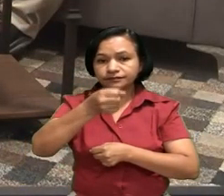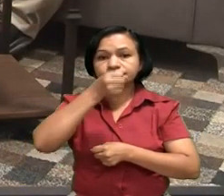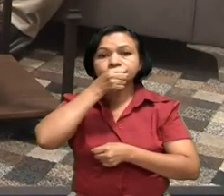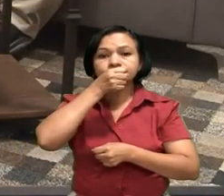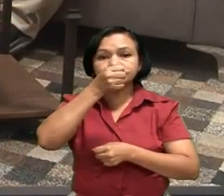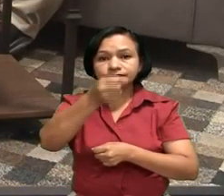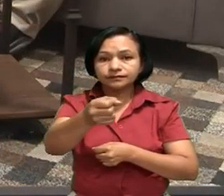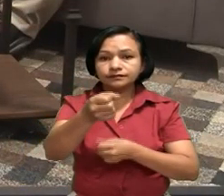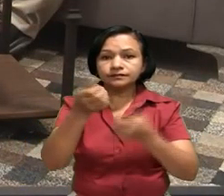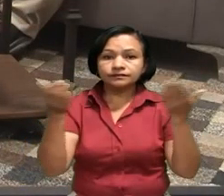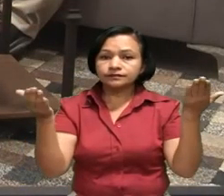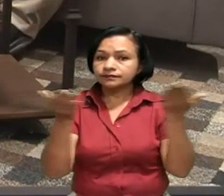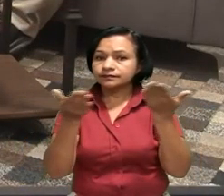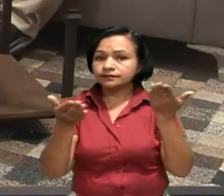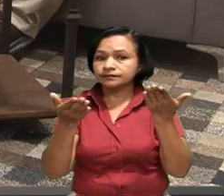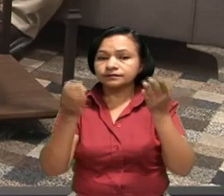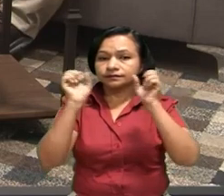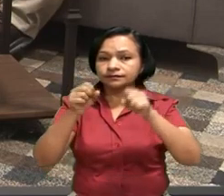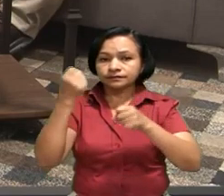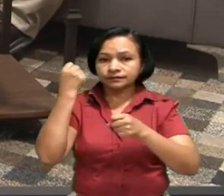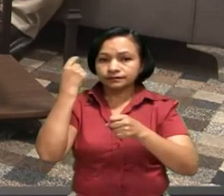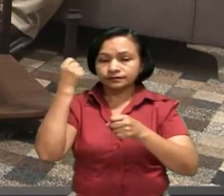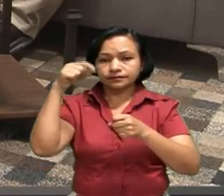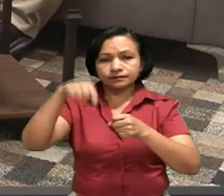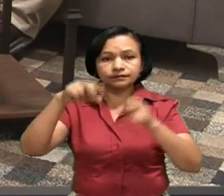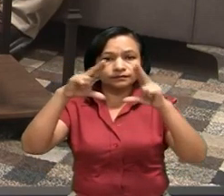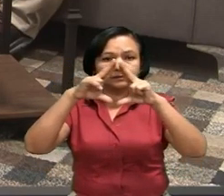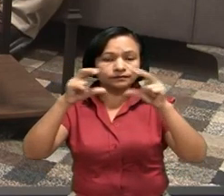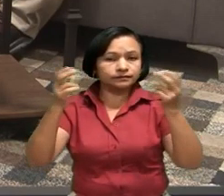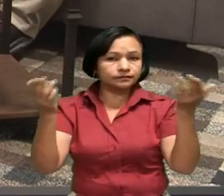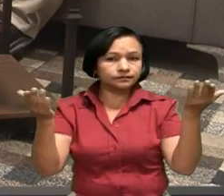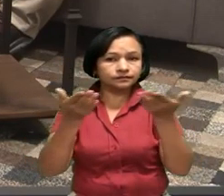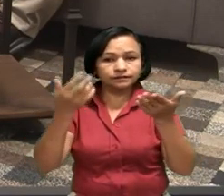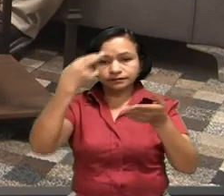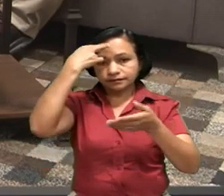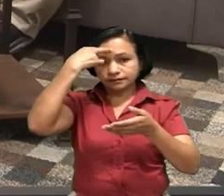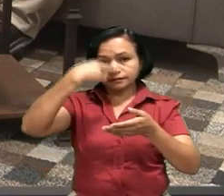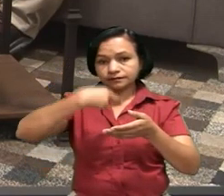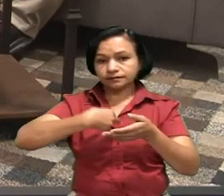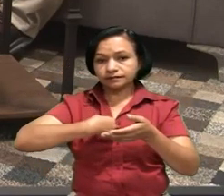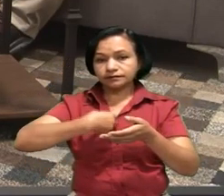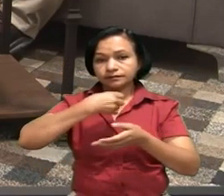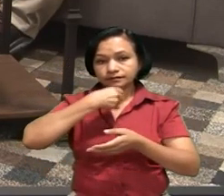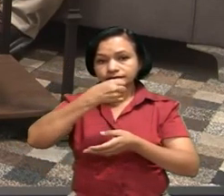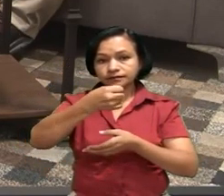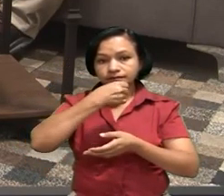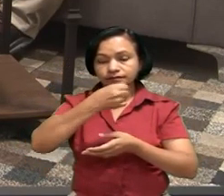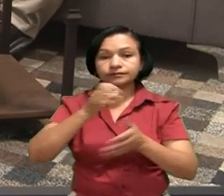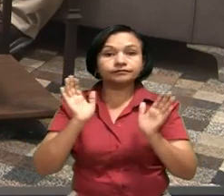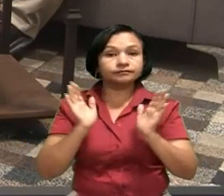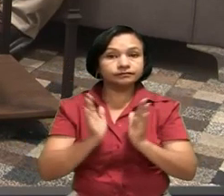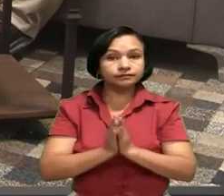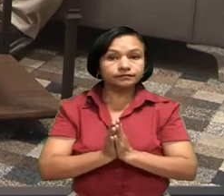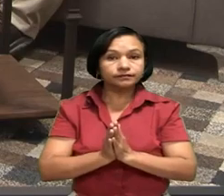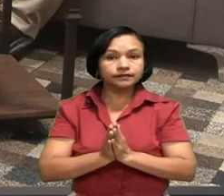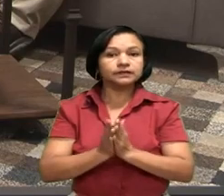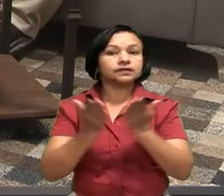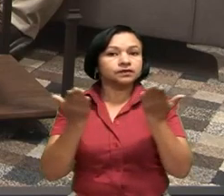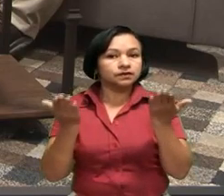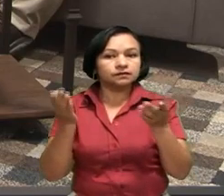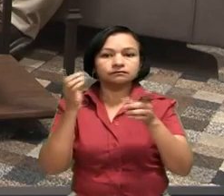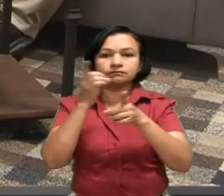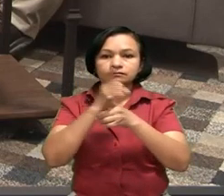dentro de la dinámica del contexto nacional la responsabilidad periodística bueno deberíamos